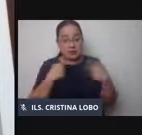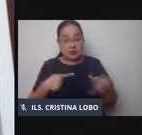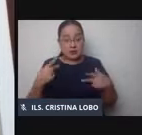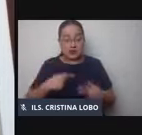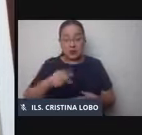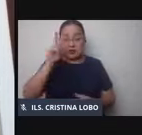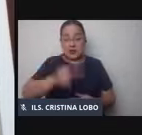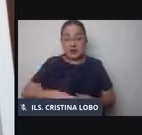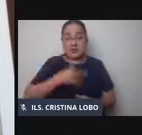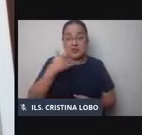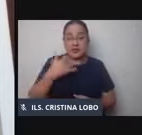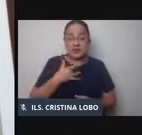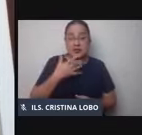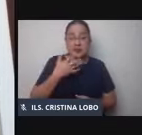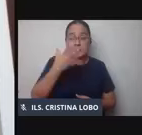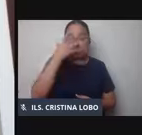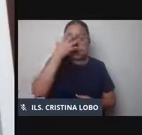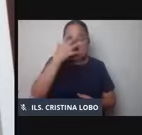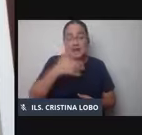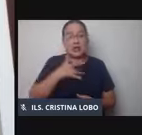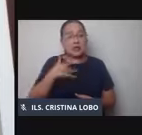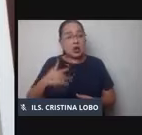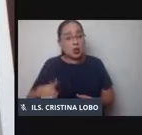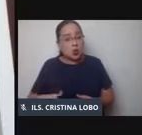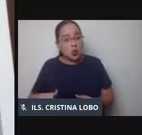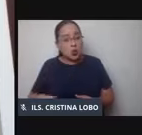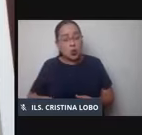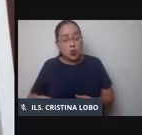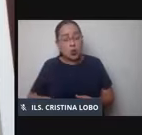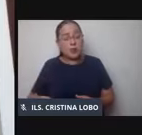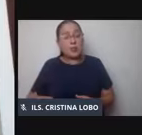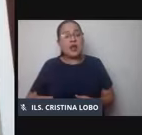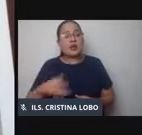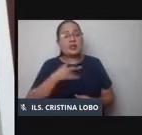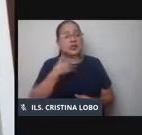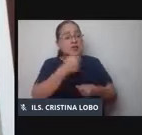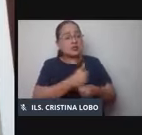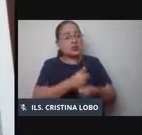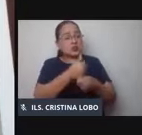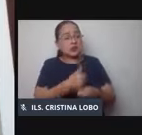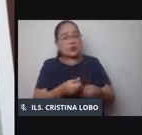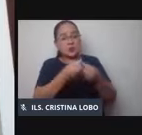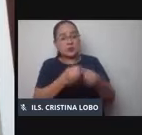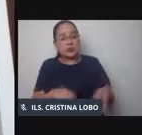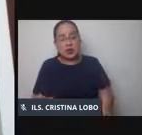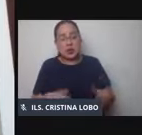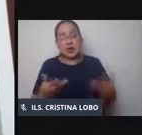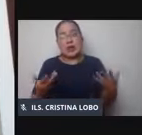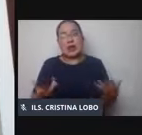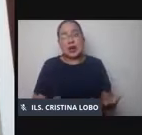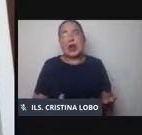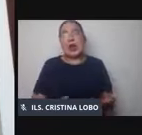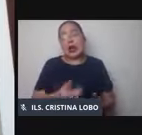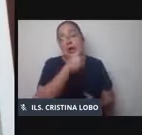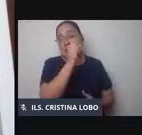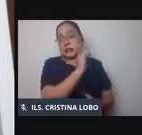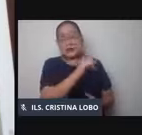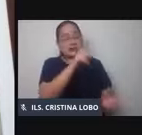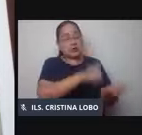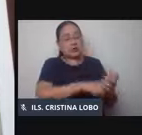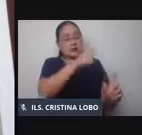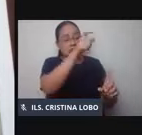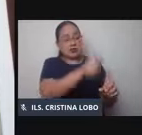de victimización. Y es que vamos también a dirimir qué es la victimización desde la culpabilidad, porque